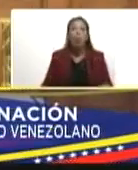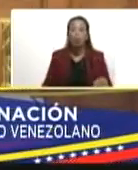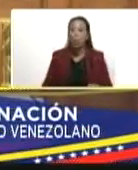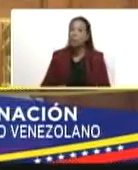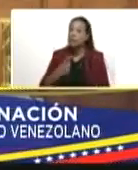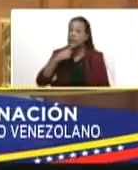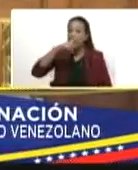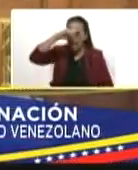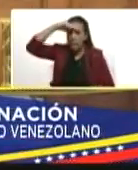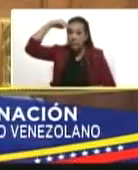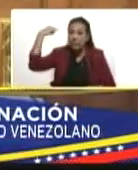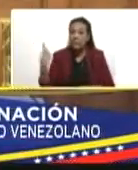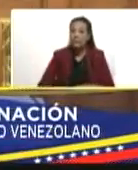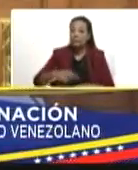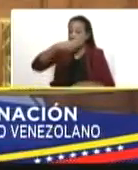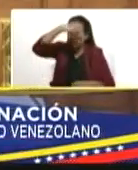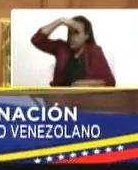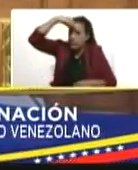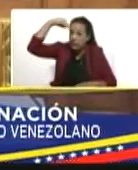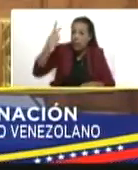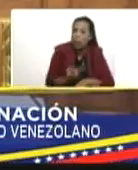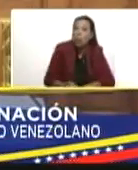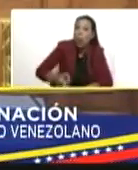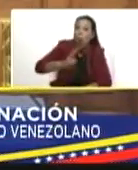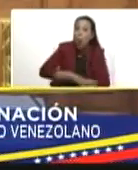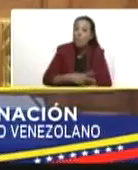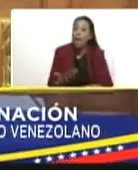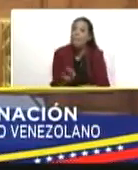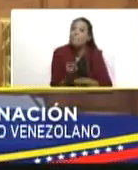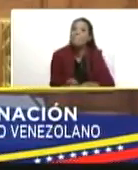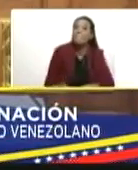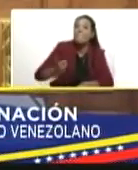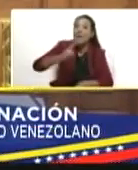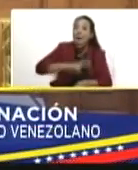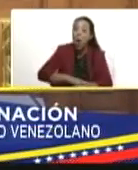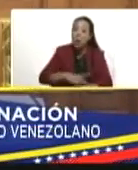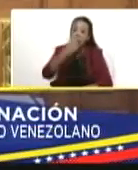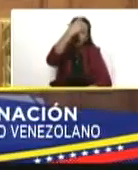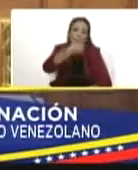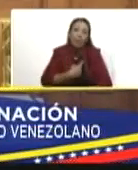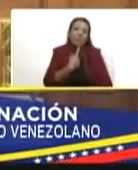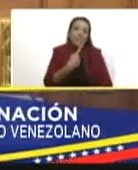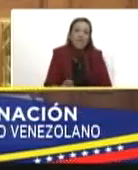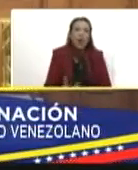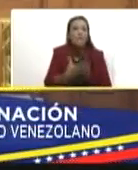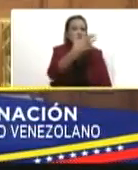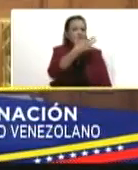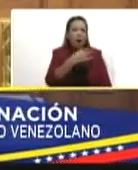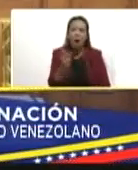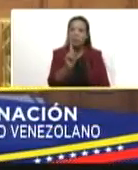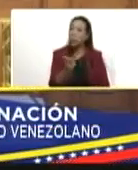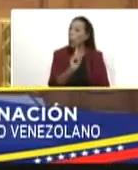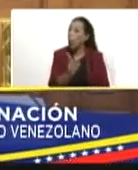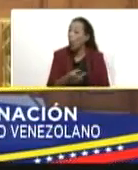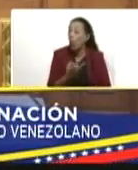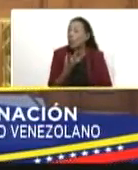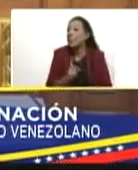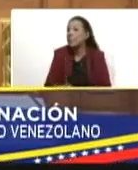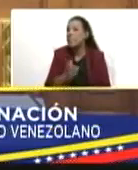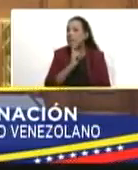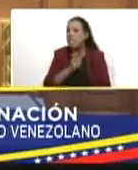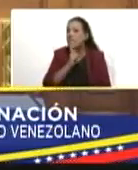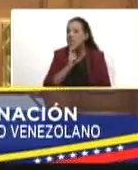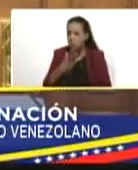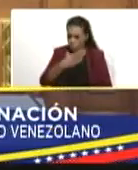costado el doble o quizás más Quizás me quedó pequeño el decir que nos ha costado el doble y lo digo